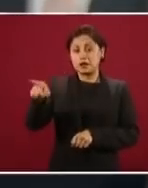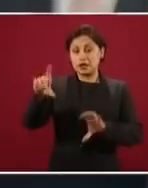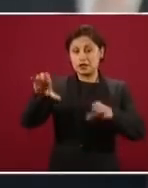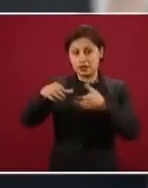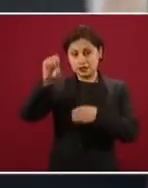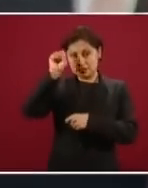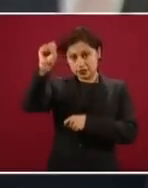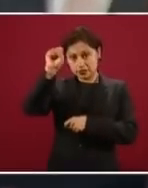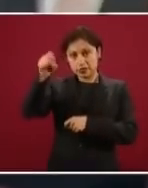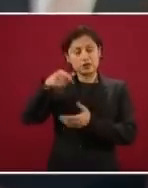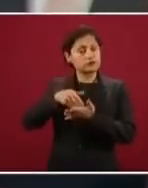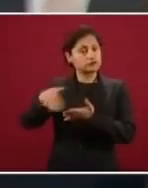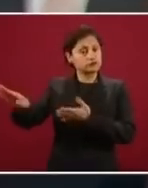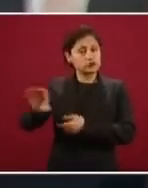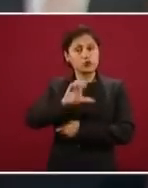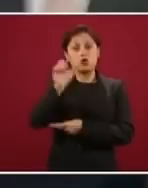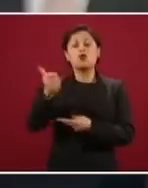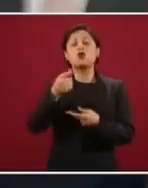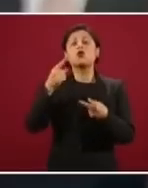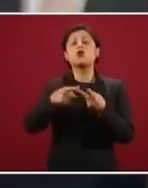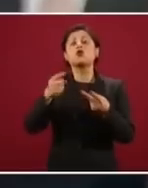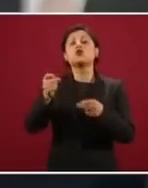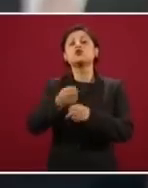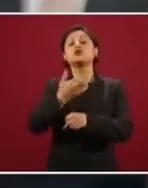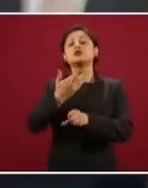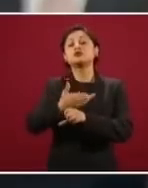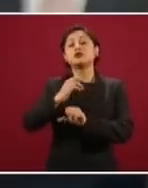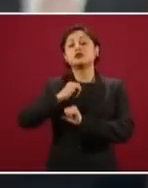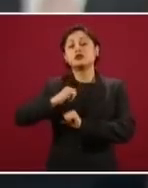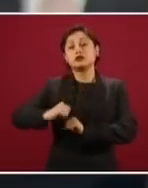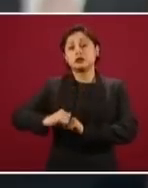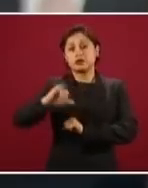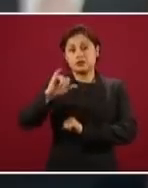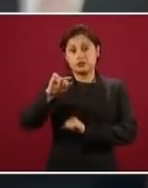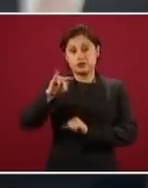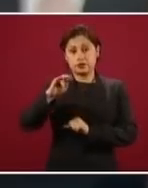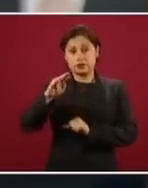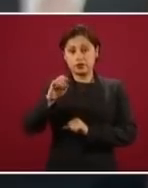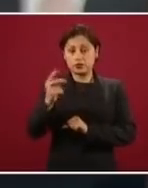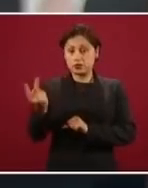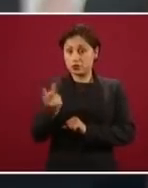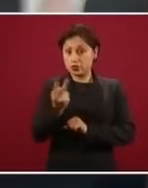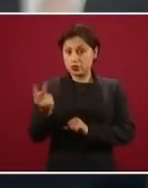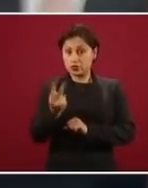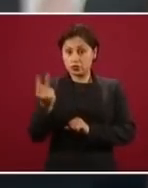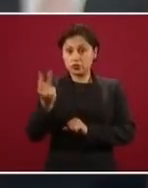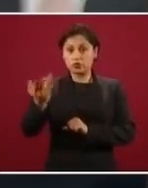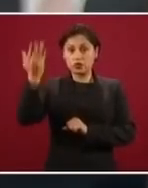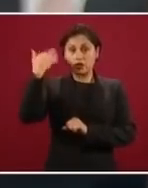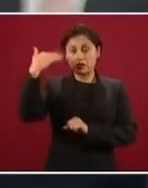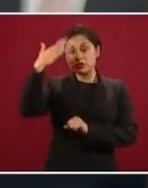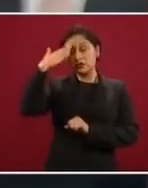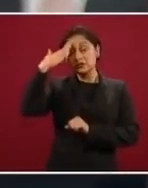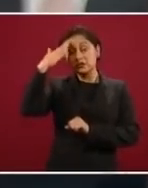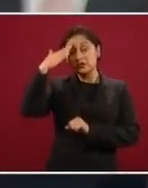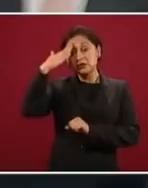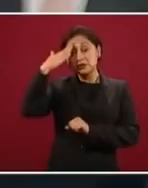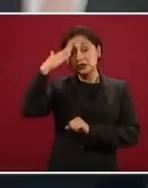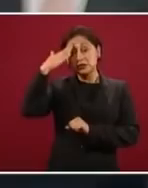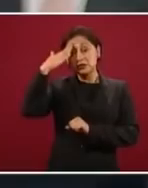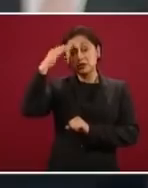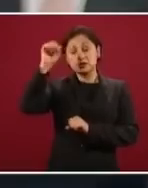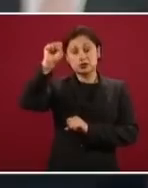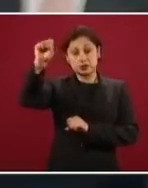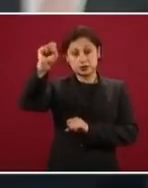el secretario de este sector del interior los dos únicos del sindicato que podrían estar trabajando porque